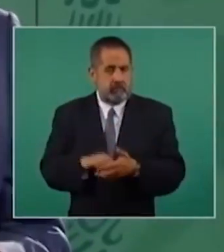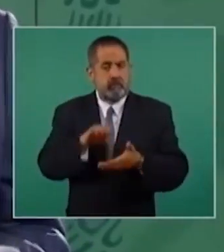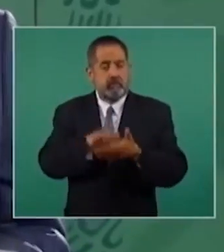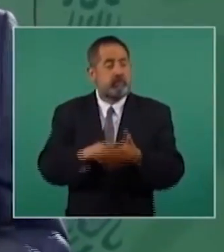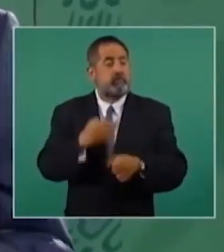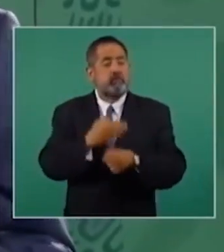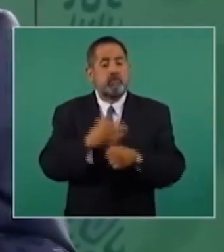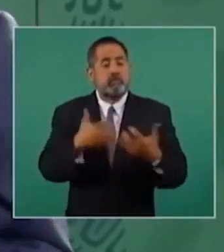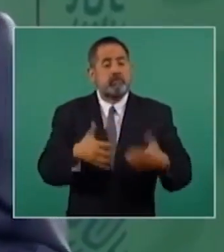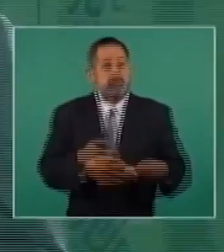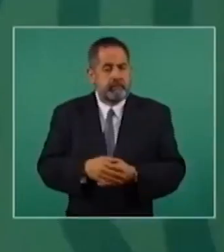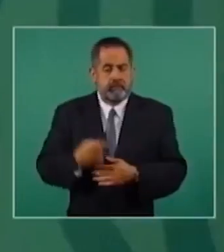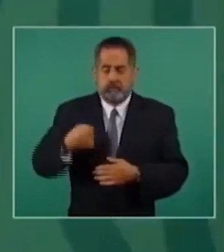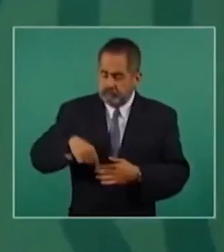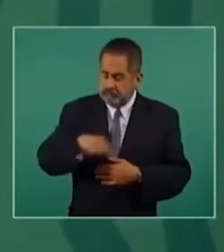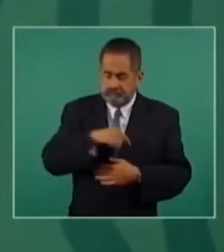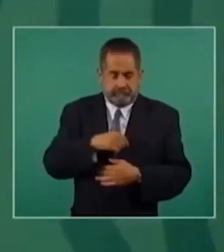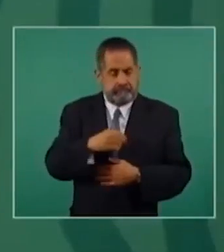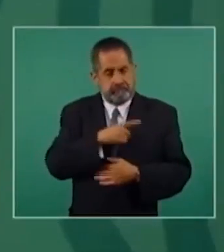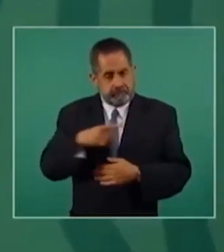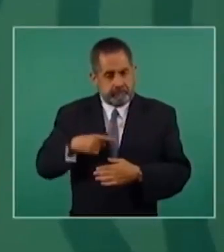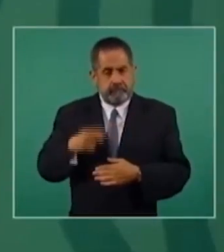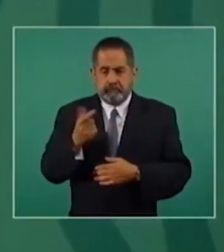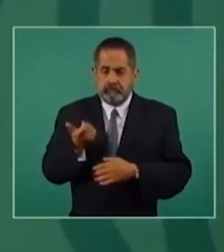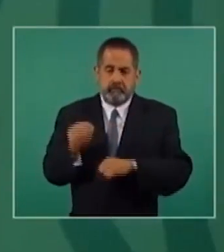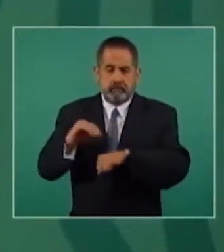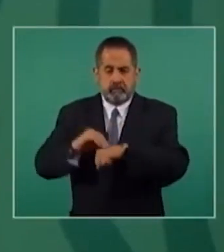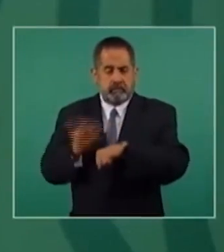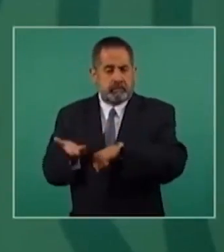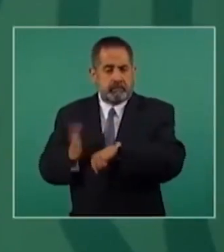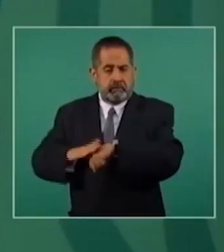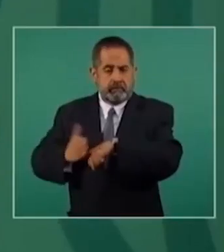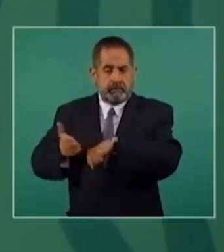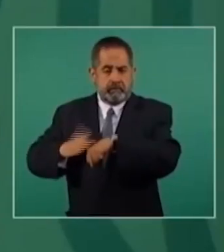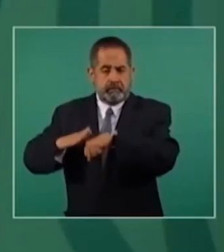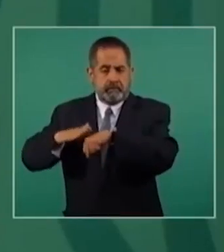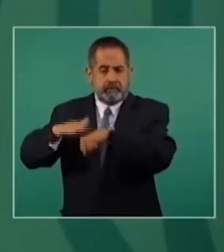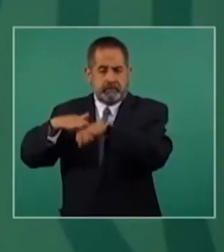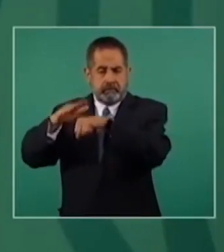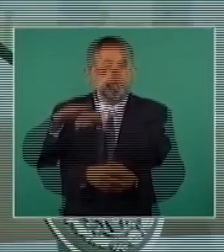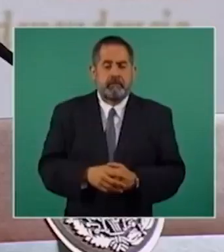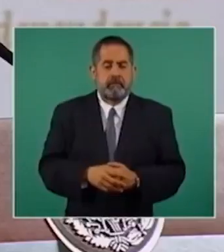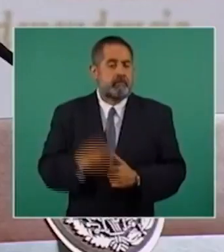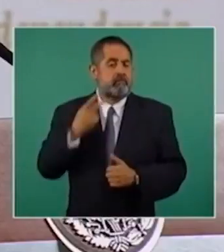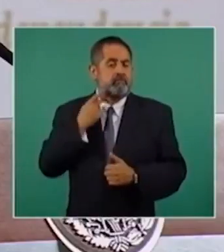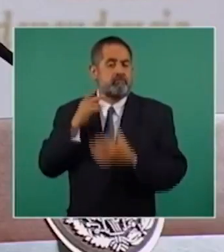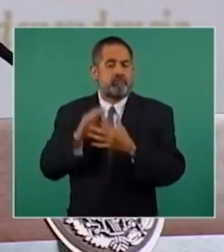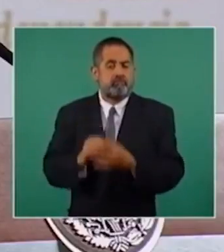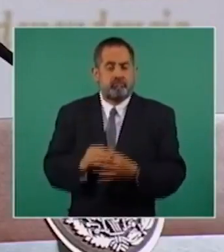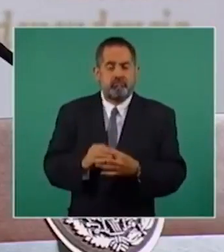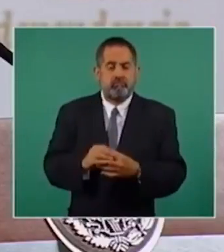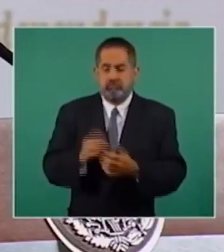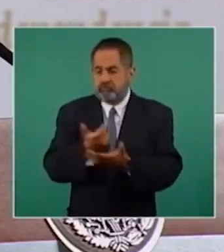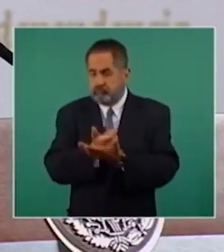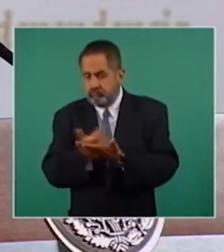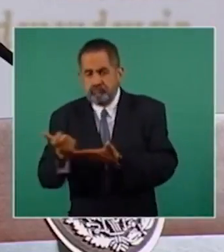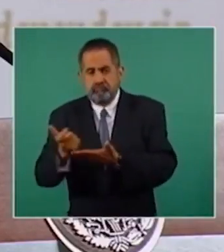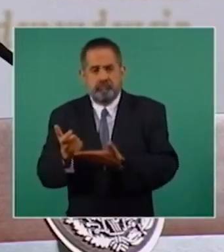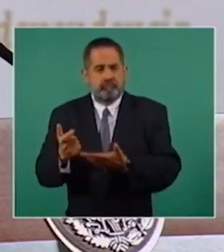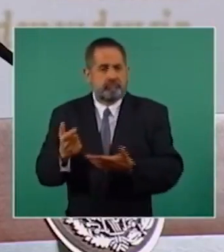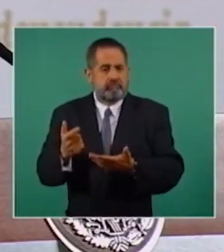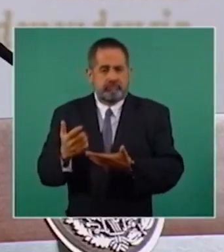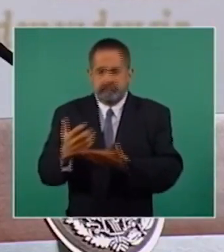cooperación establecido en 2008, mediante el cual Estados Unidos presta asistencia militar a México y Centroamérica para reforzar la seguridad y combatir